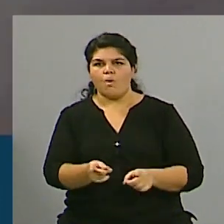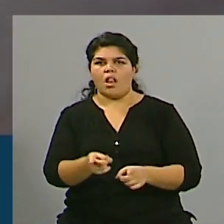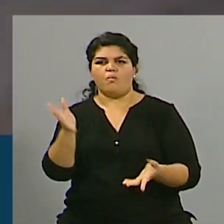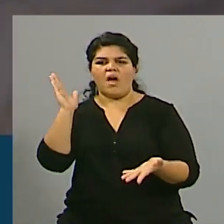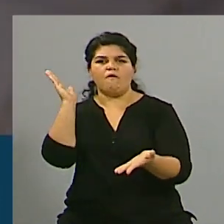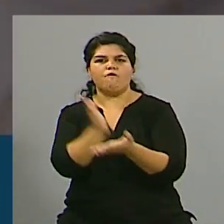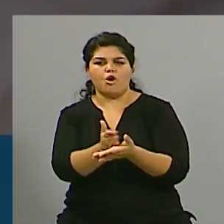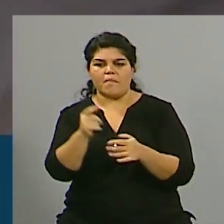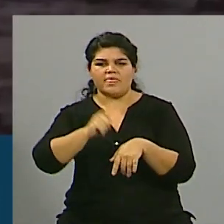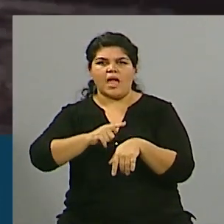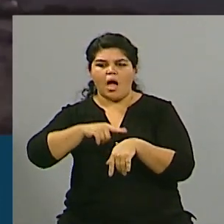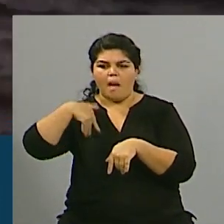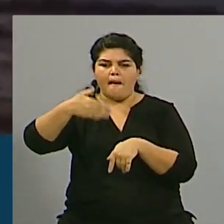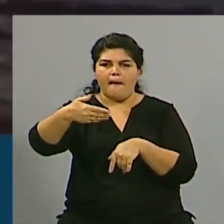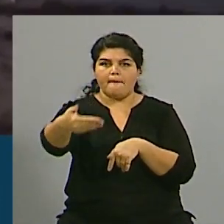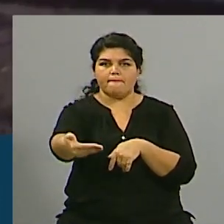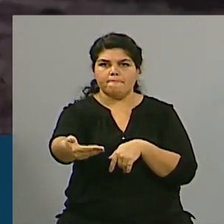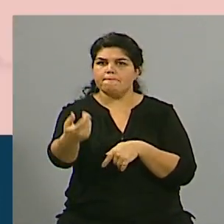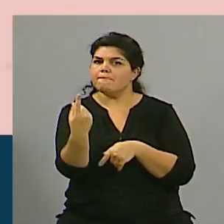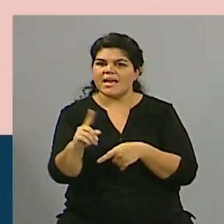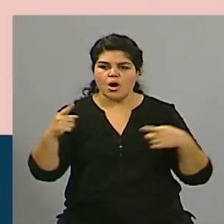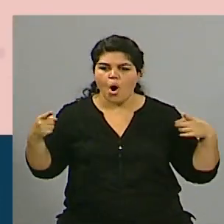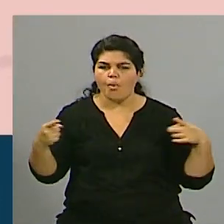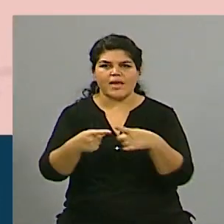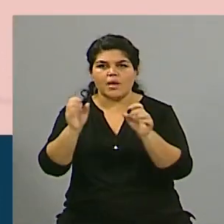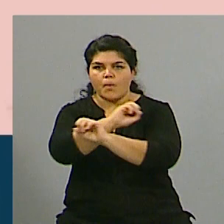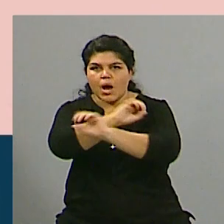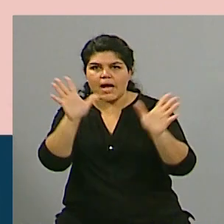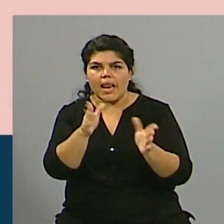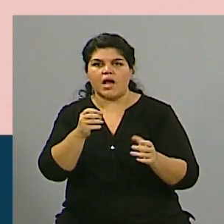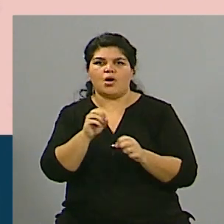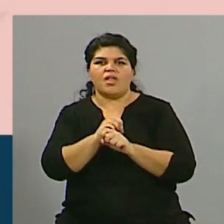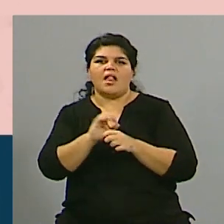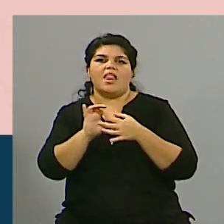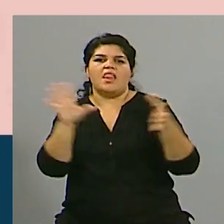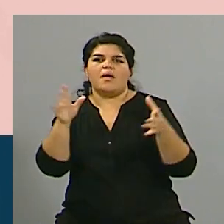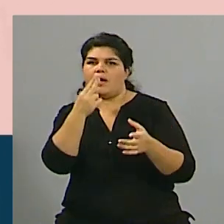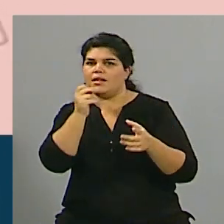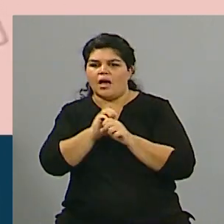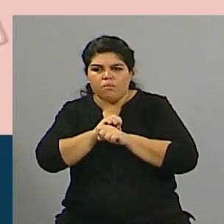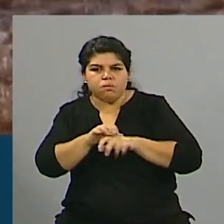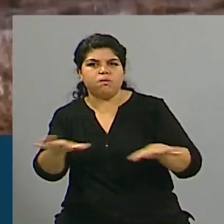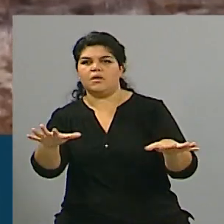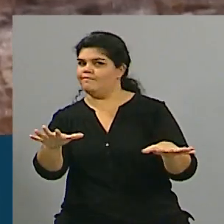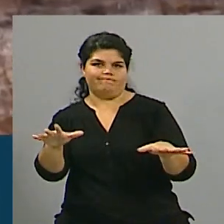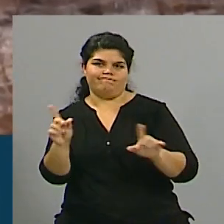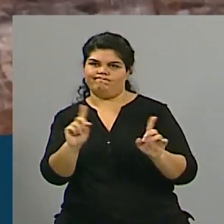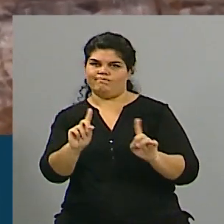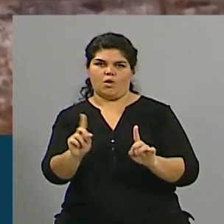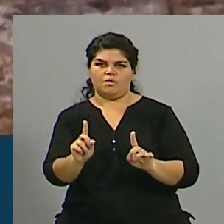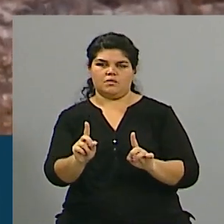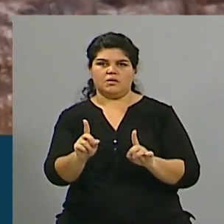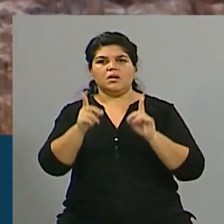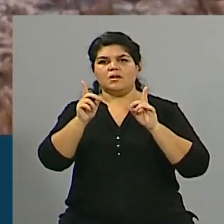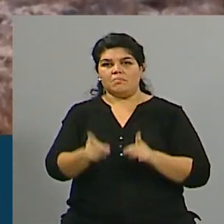a largo plazo, pero no termina consiguiendo el objeto que se plantea como tal, en este caso tratar de que Rusia ceda ante la guerra